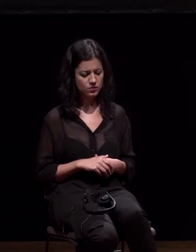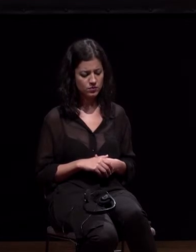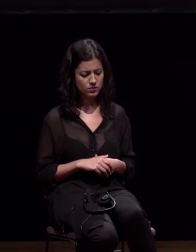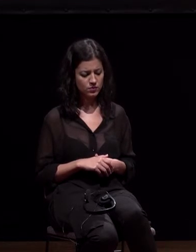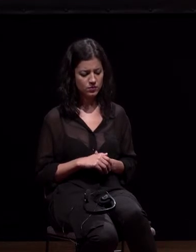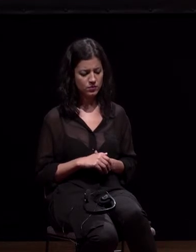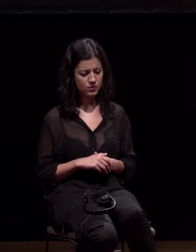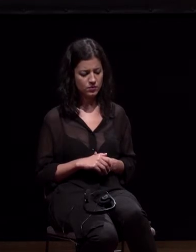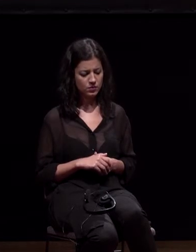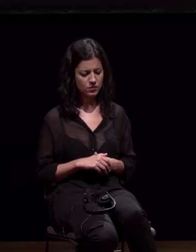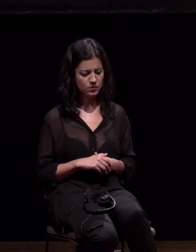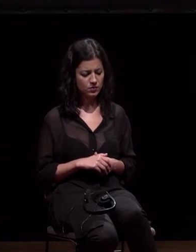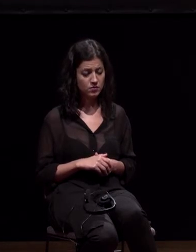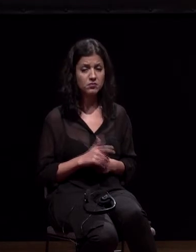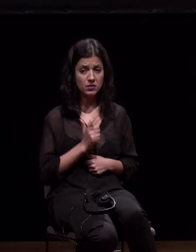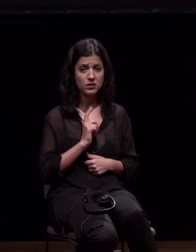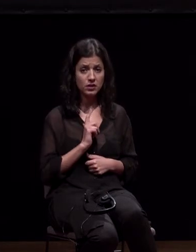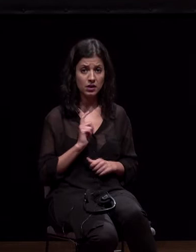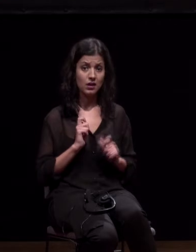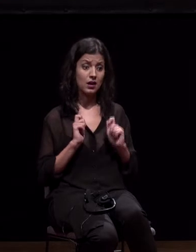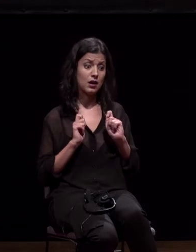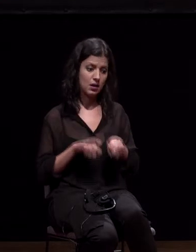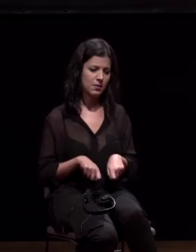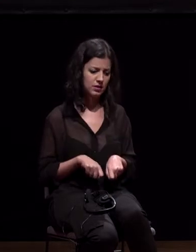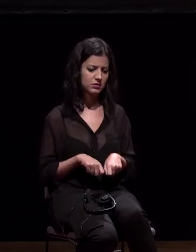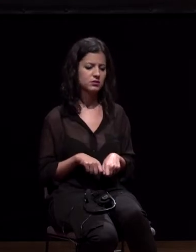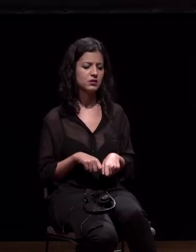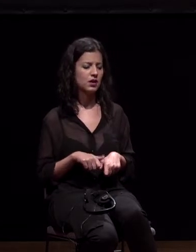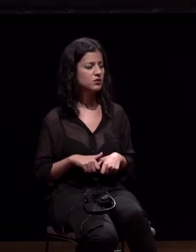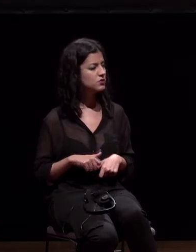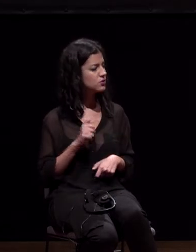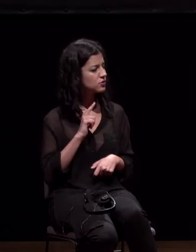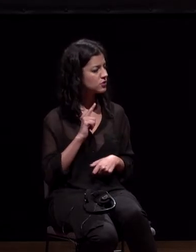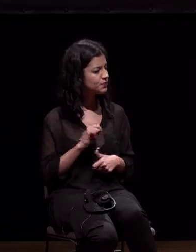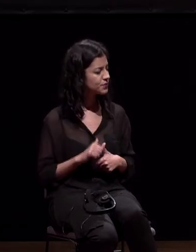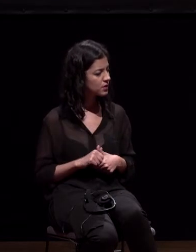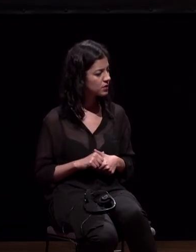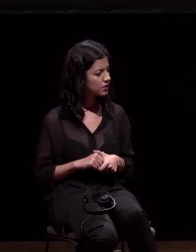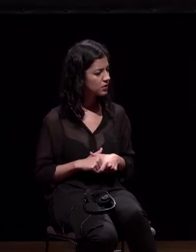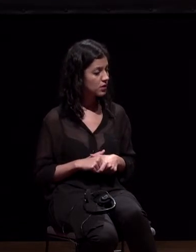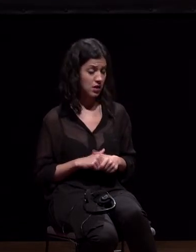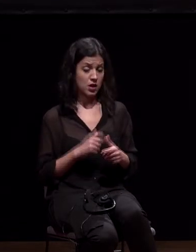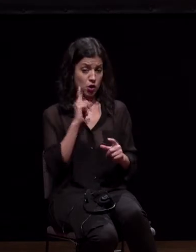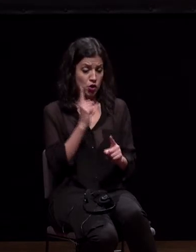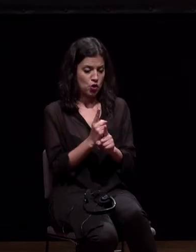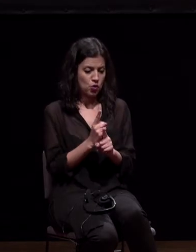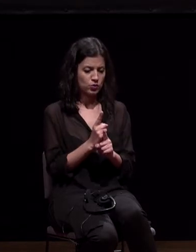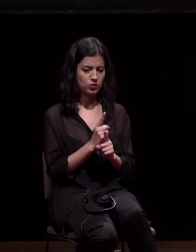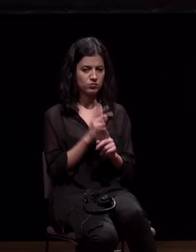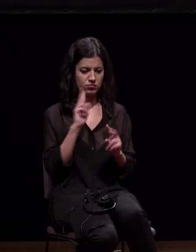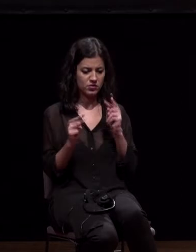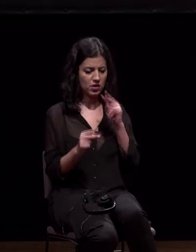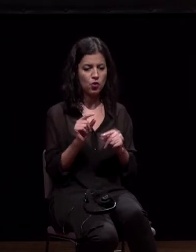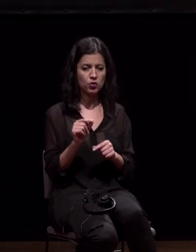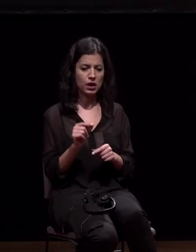tiene esa capacidad de convocar y de ser lugar de encuentro, y de choque, y de